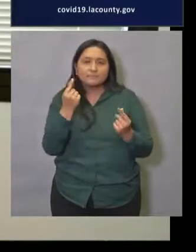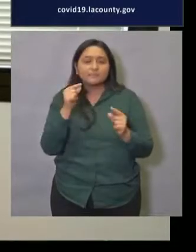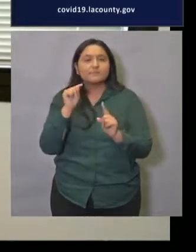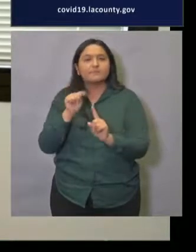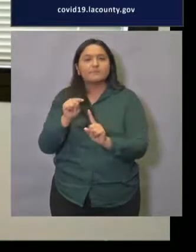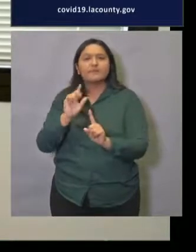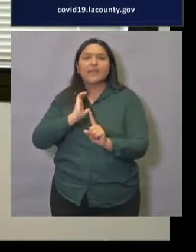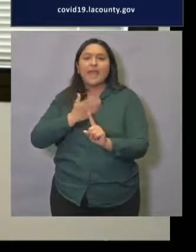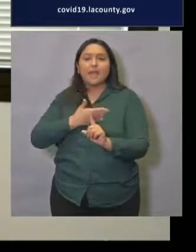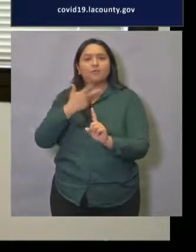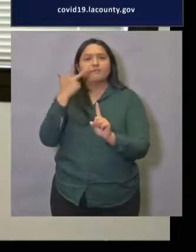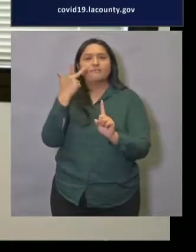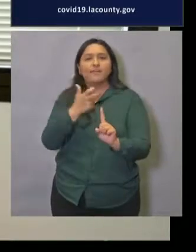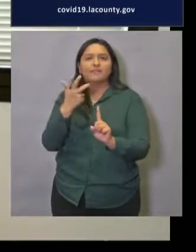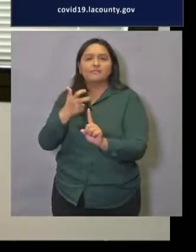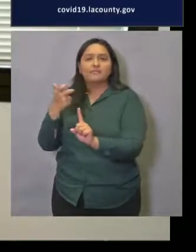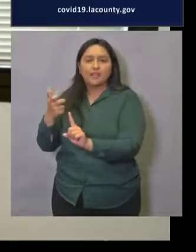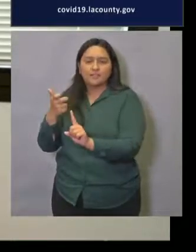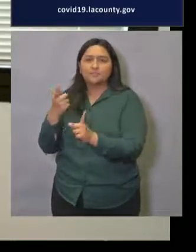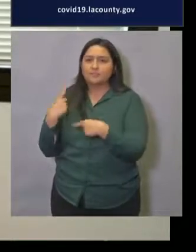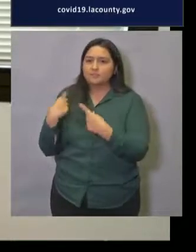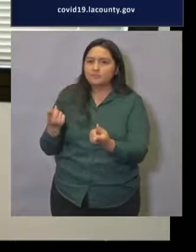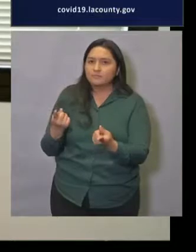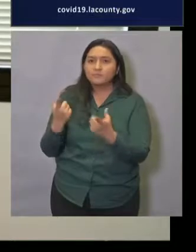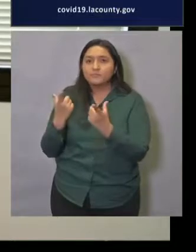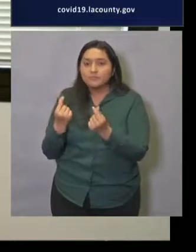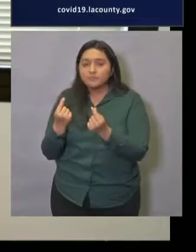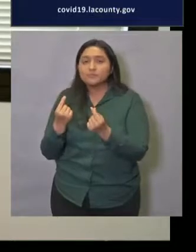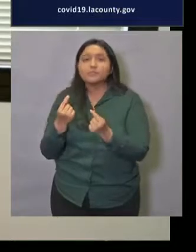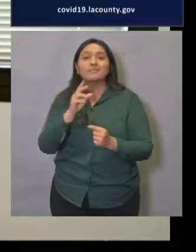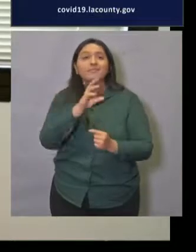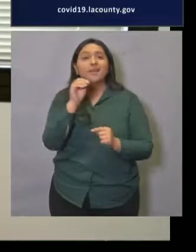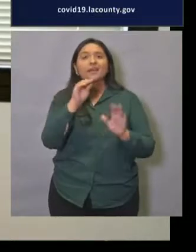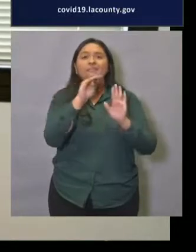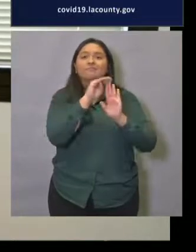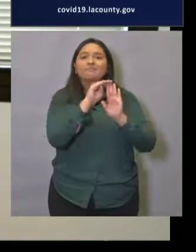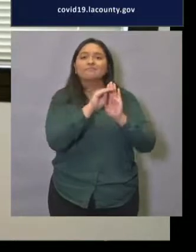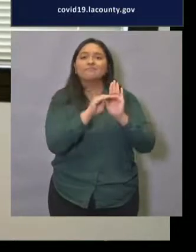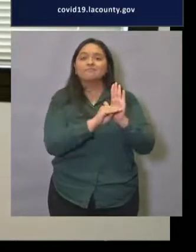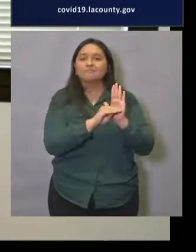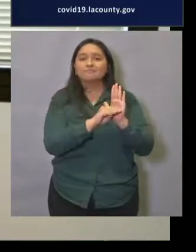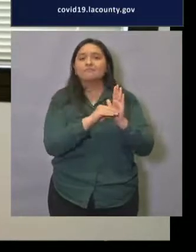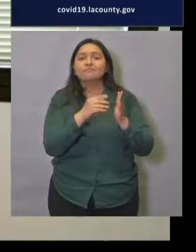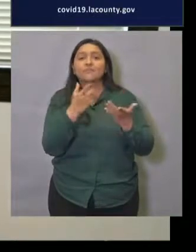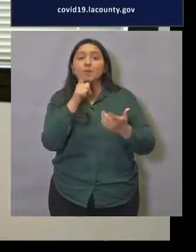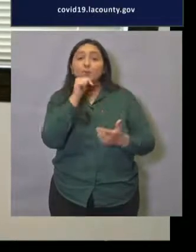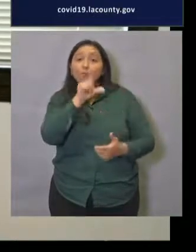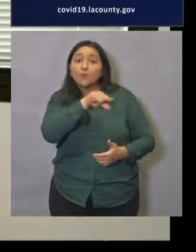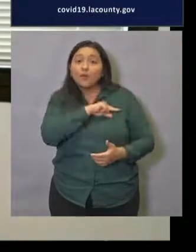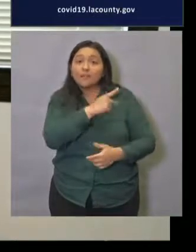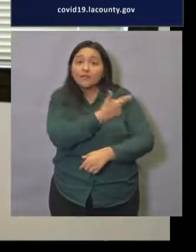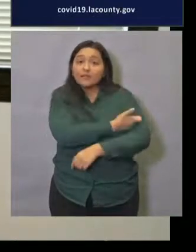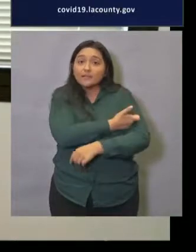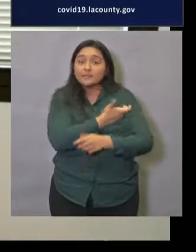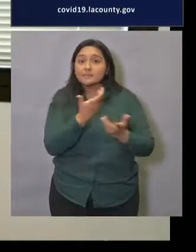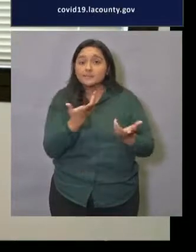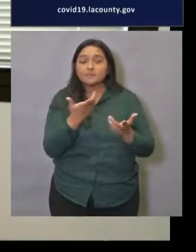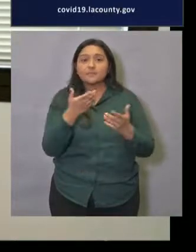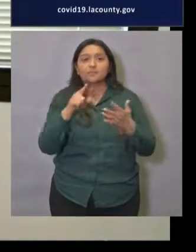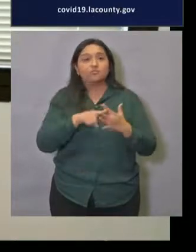esfuerzos de vacunación y la guía que se usará para vacunar a los grupos que serán elegibles a partir del 1 de